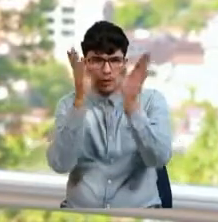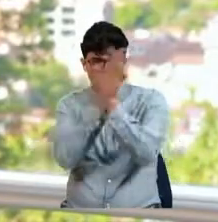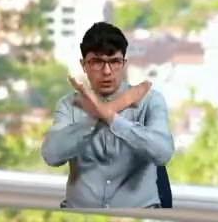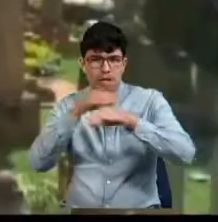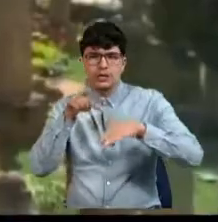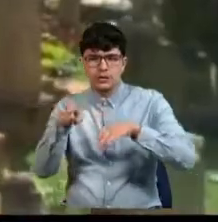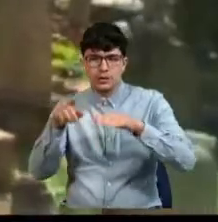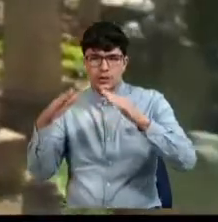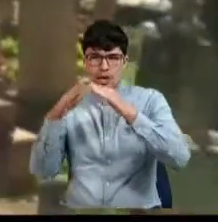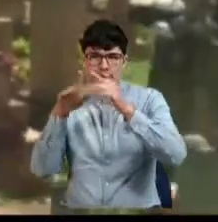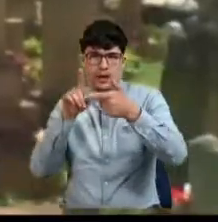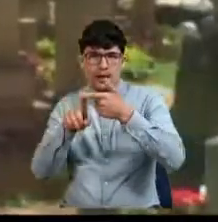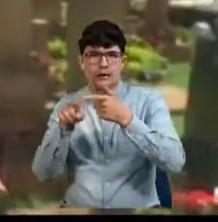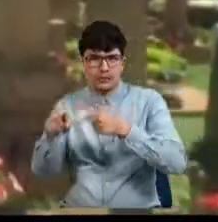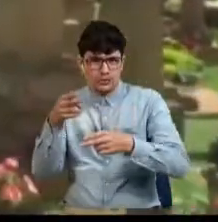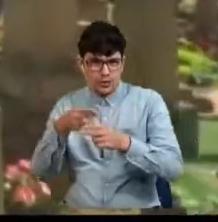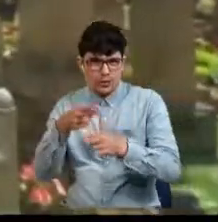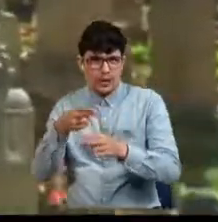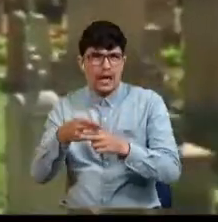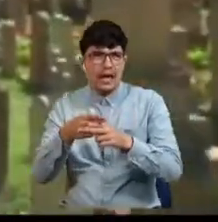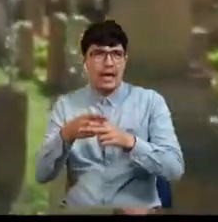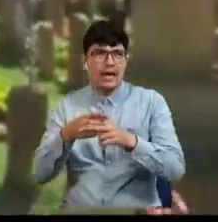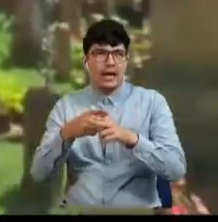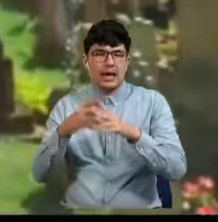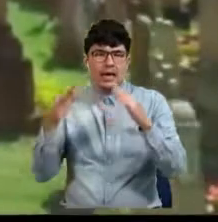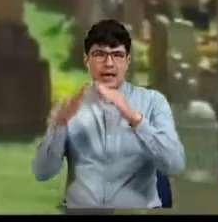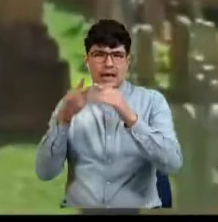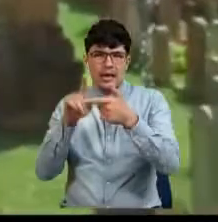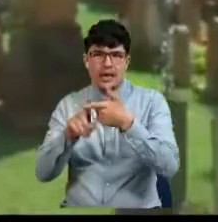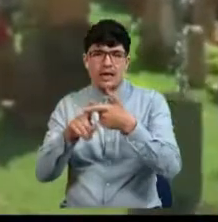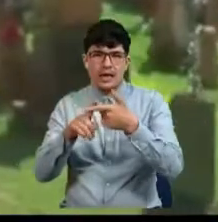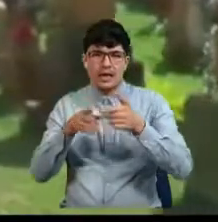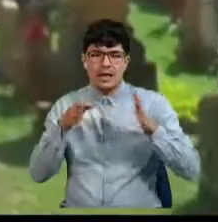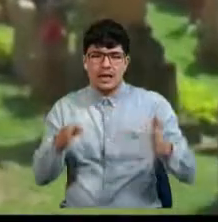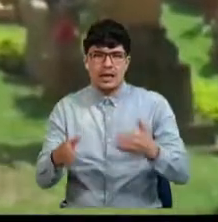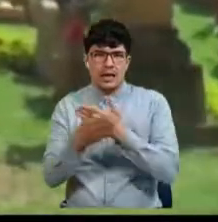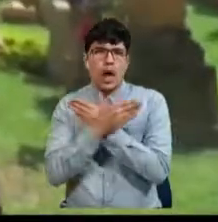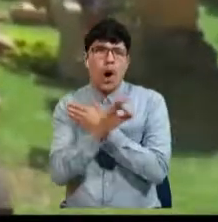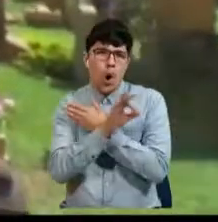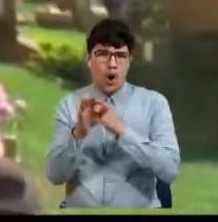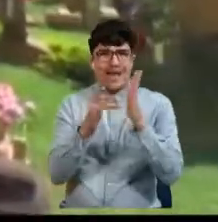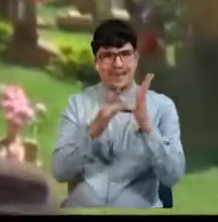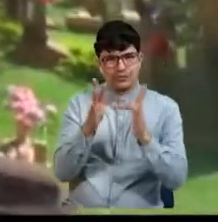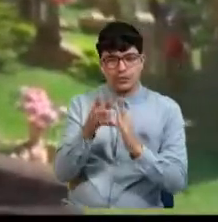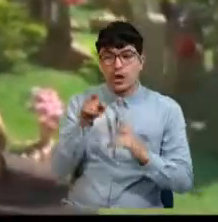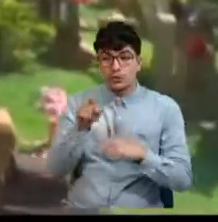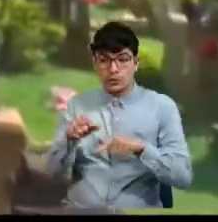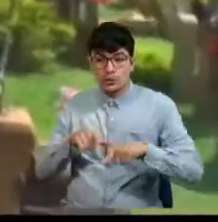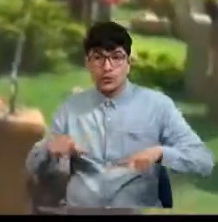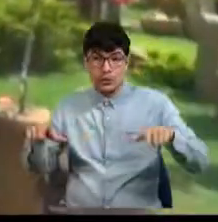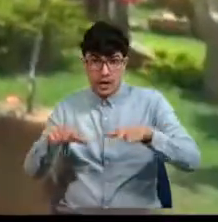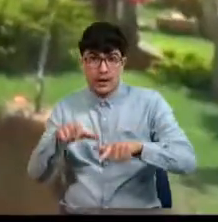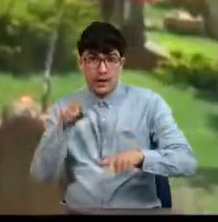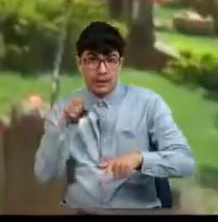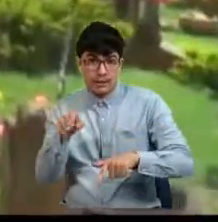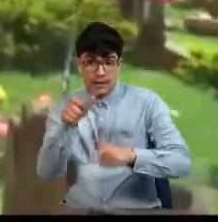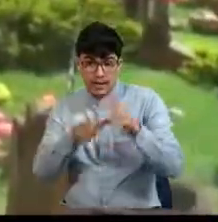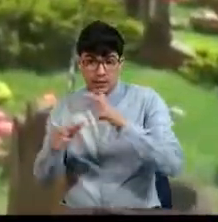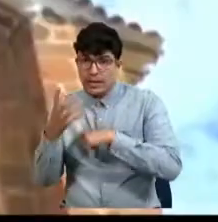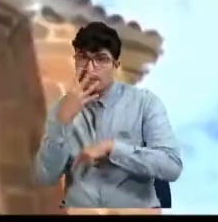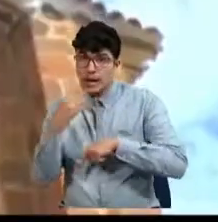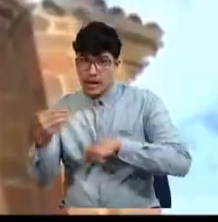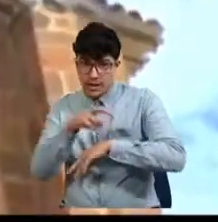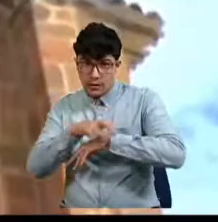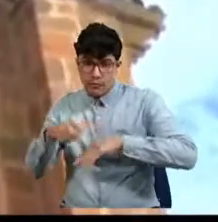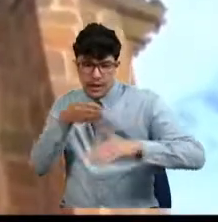en esta capilla conocida como la capilla del cementerio o de jesús allí algunos inescrupulosos ingresaron a